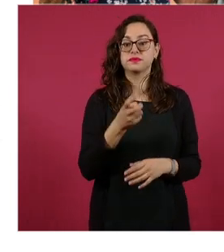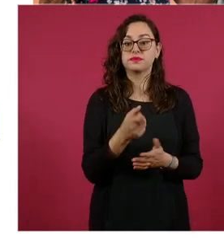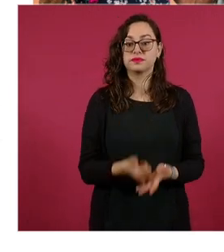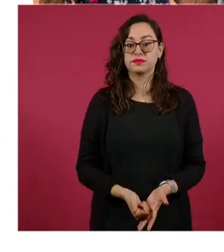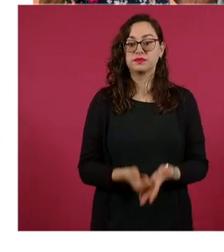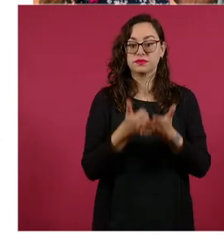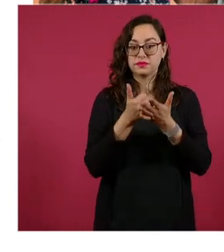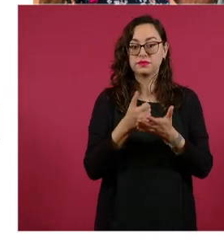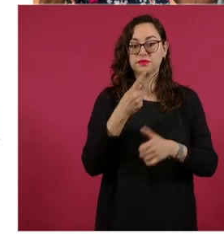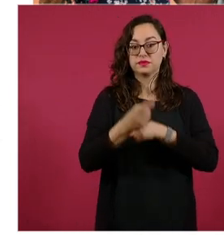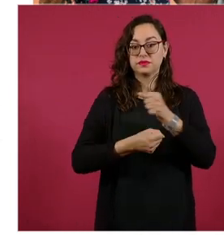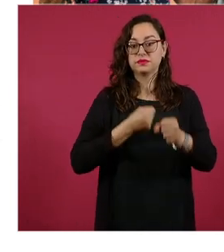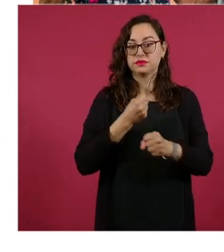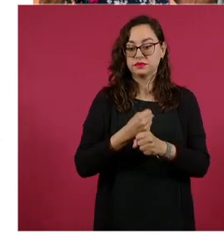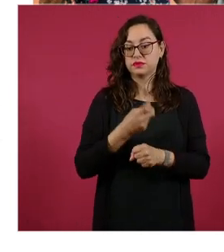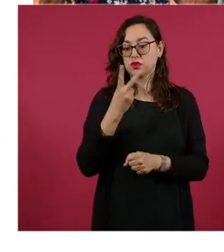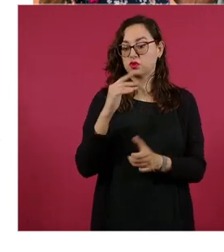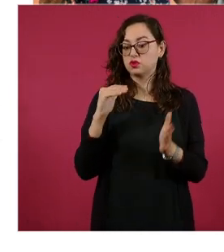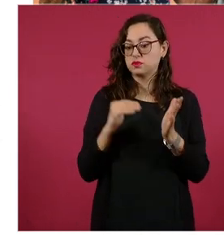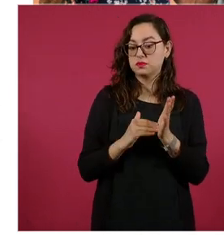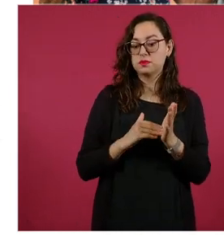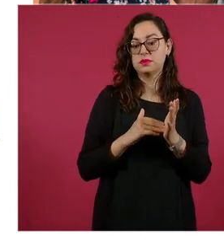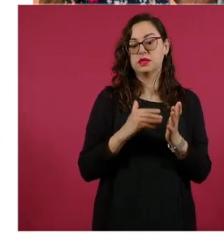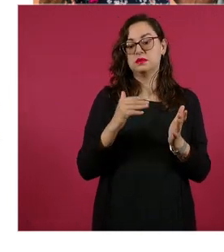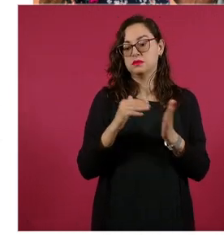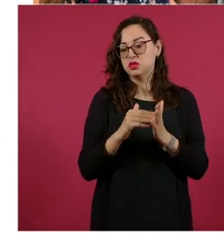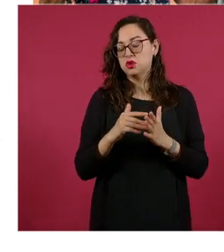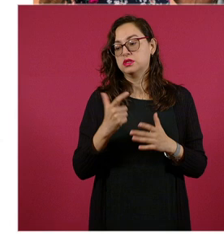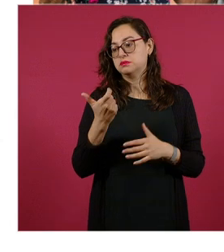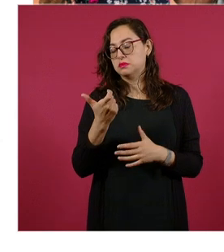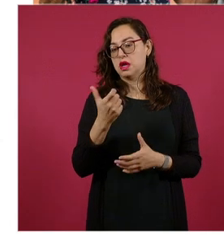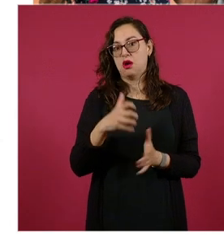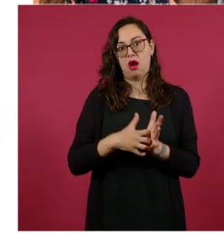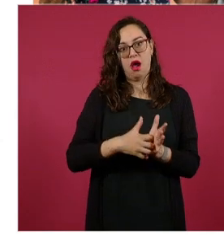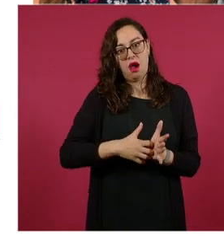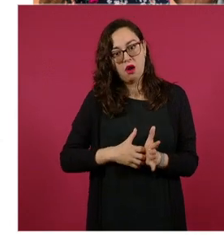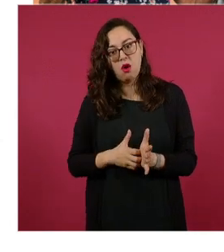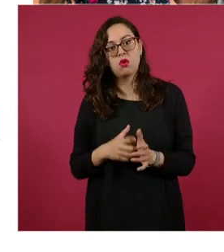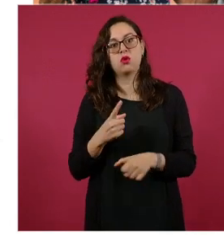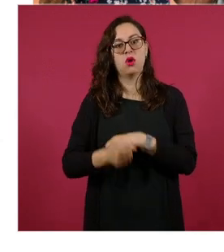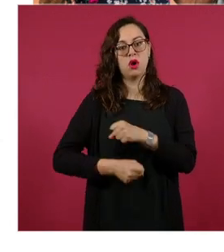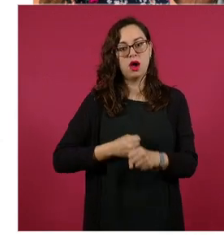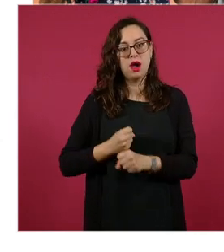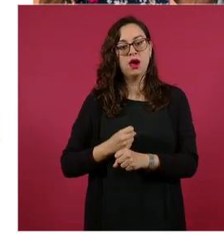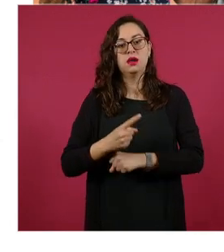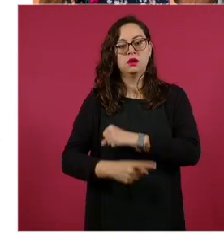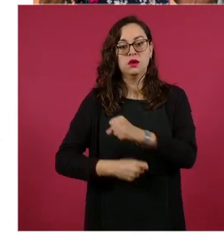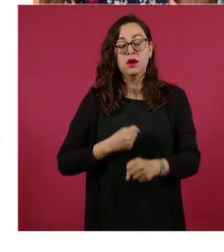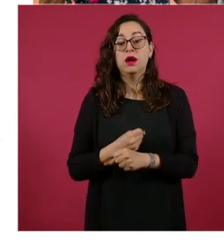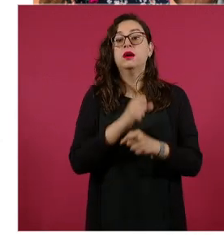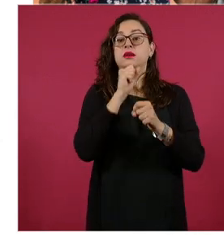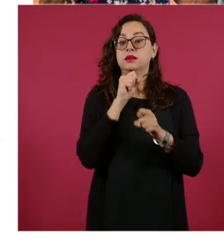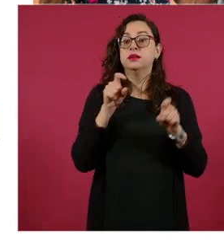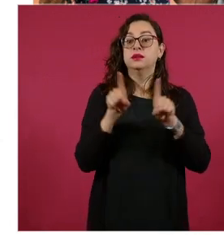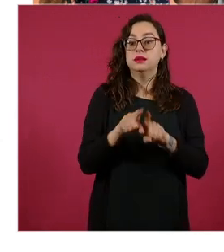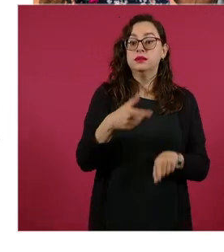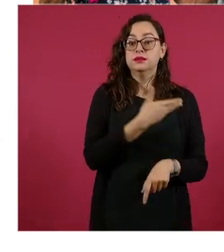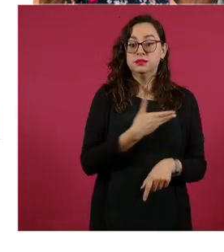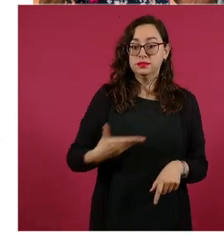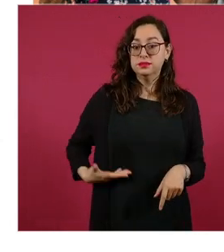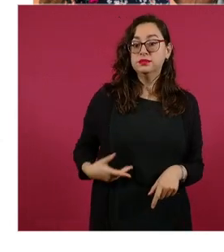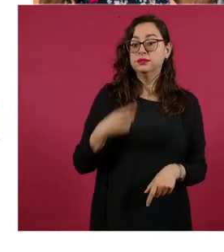ahorros anuales de cerca de dos mil millones de pesos al año y ha implicado también, como lo ha dicho el presidente en otras